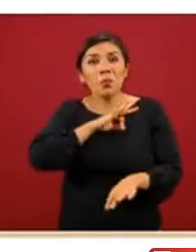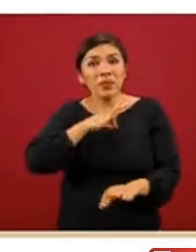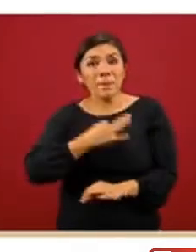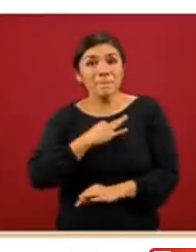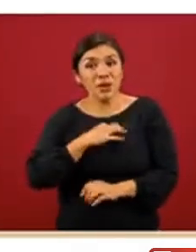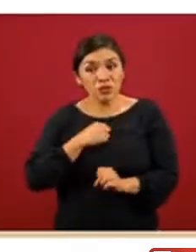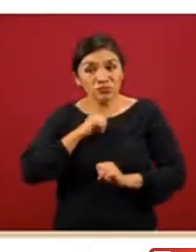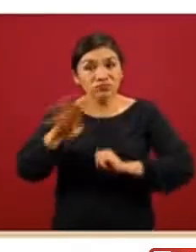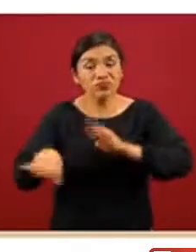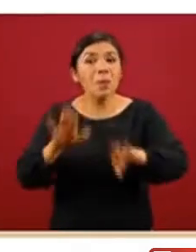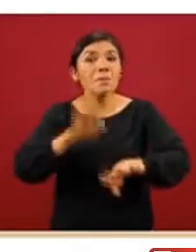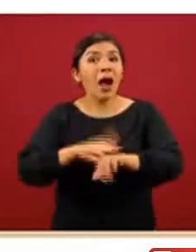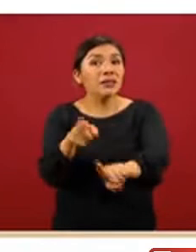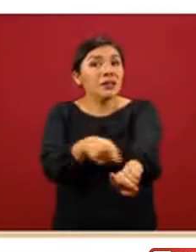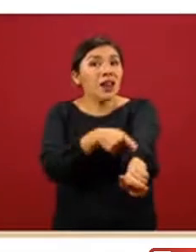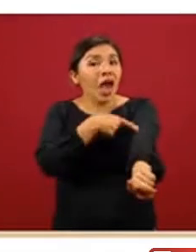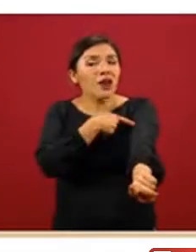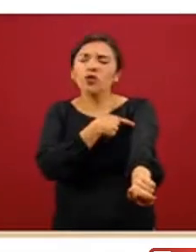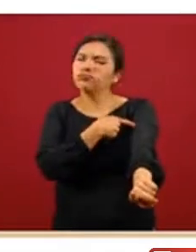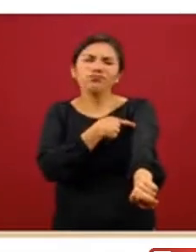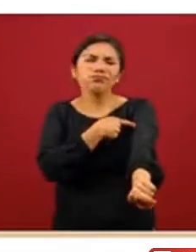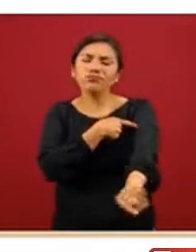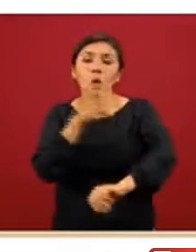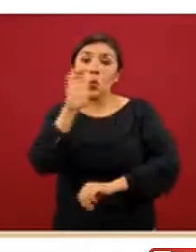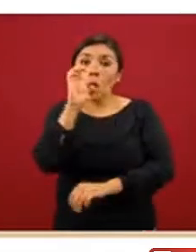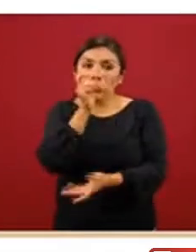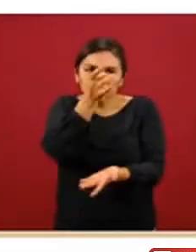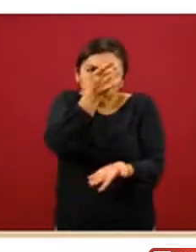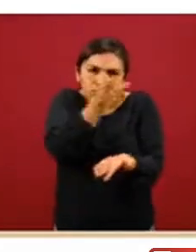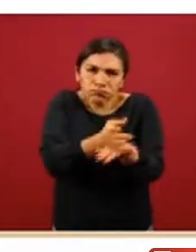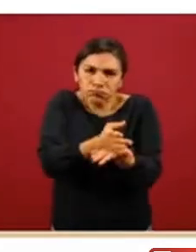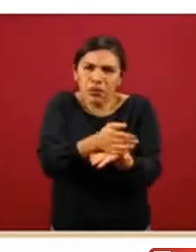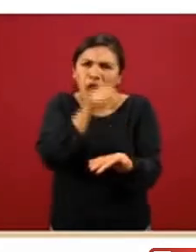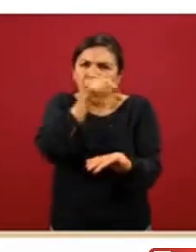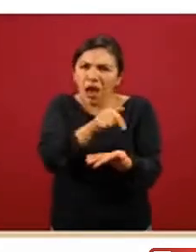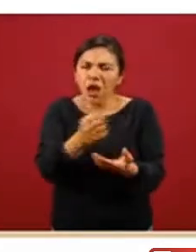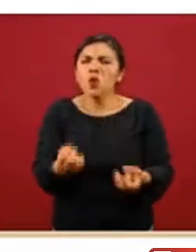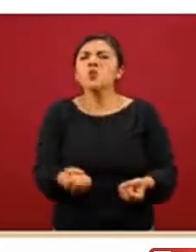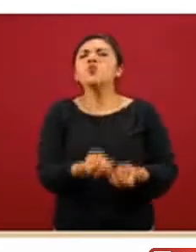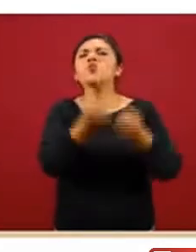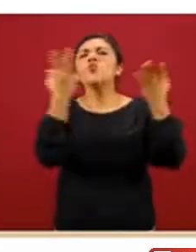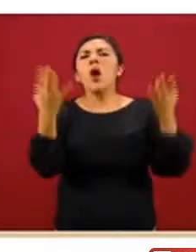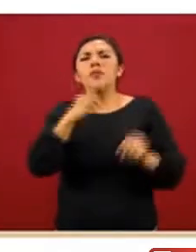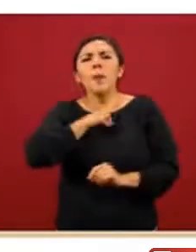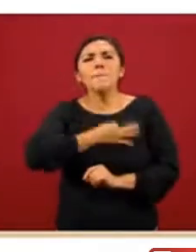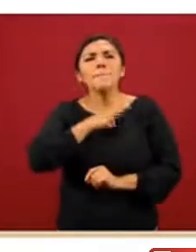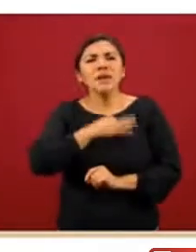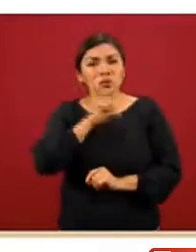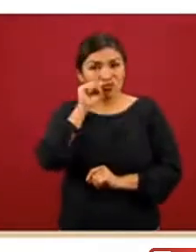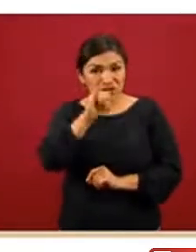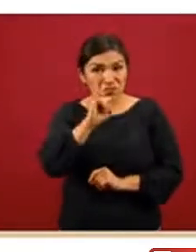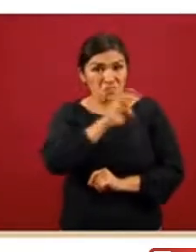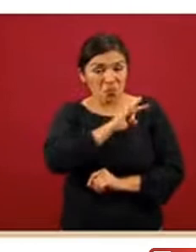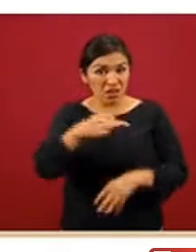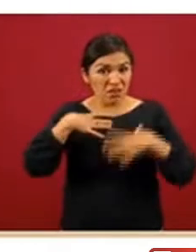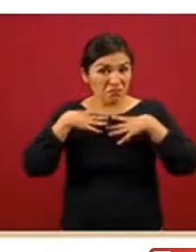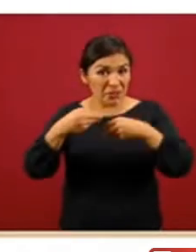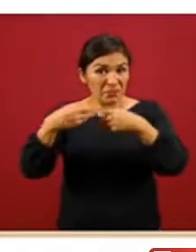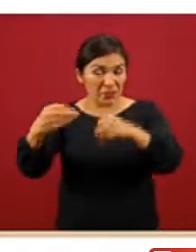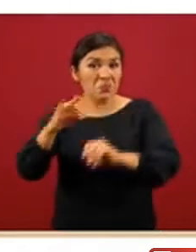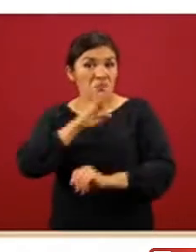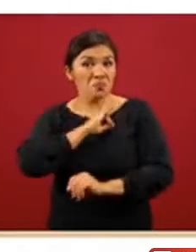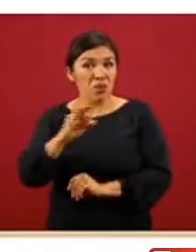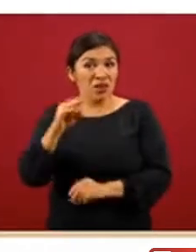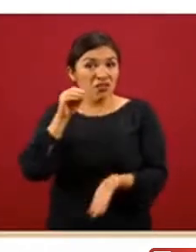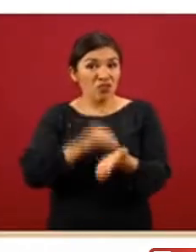más prolongado, pero no. Cuando se identifica cuántos de estos virus son viables, es decir, son